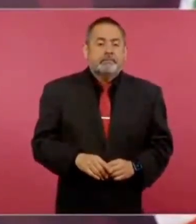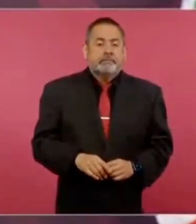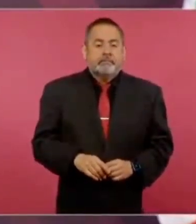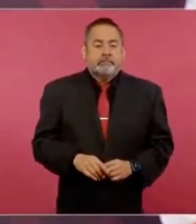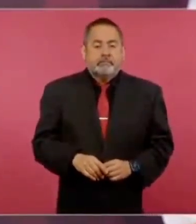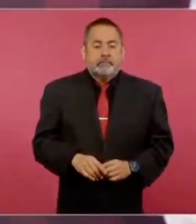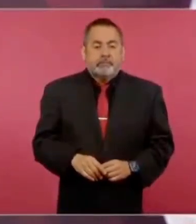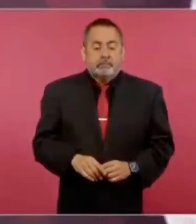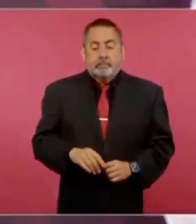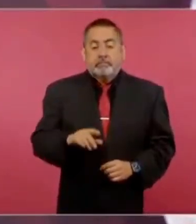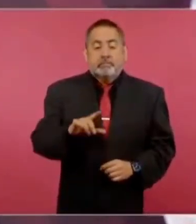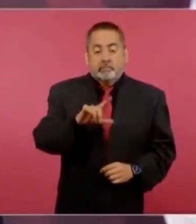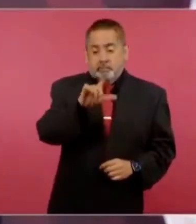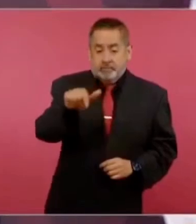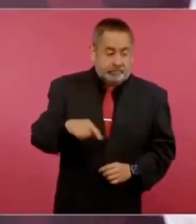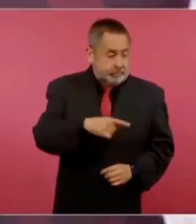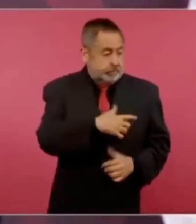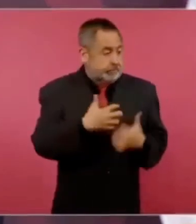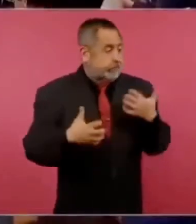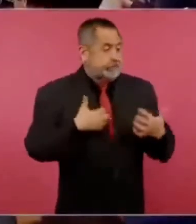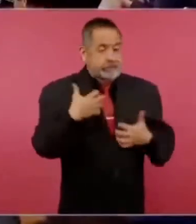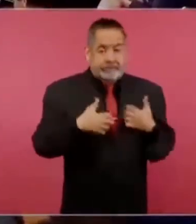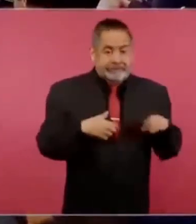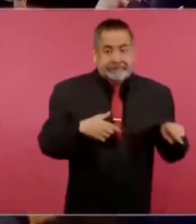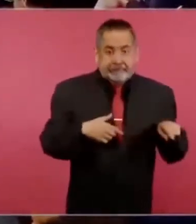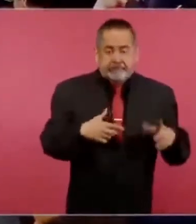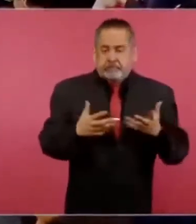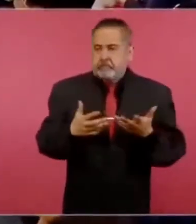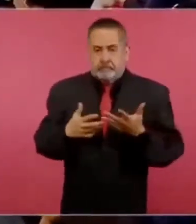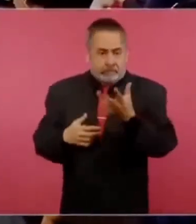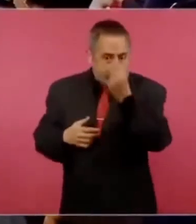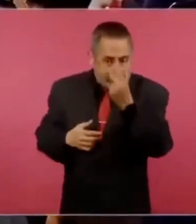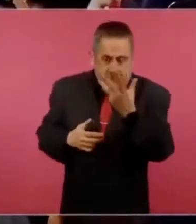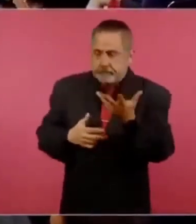Y ya después, en la desesperación,